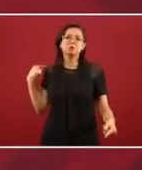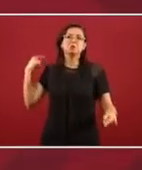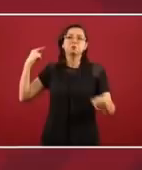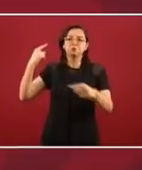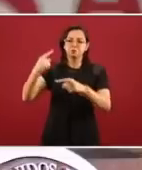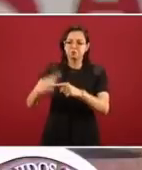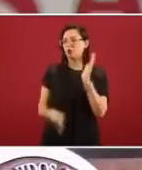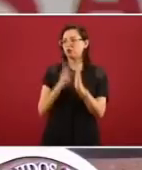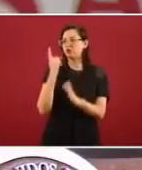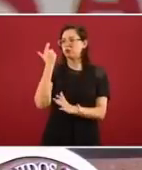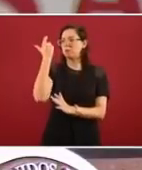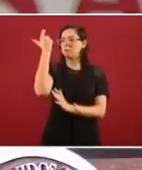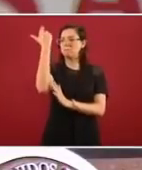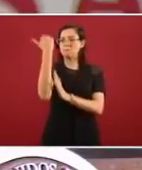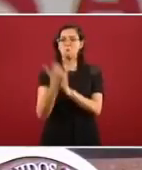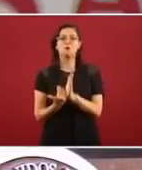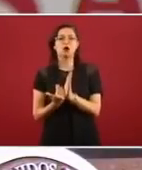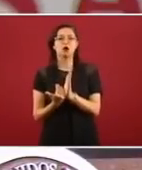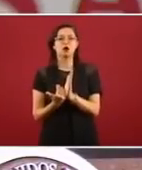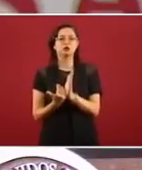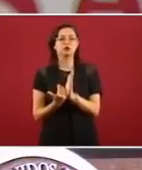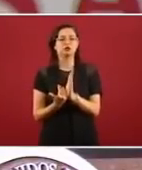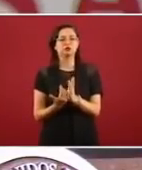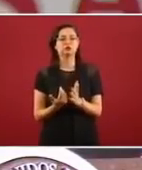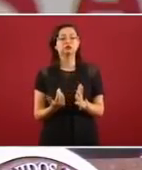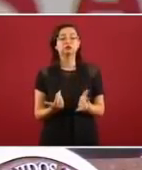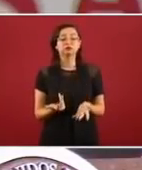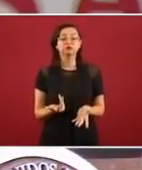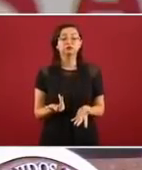ayer. Aquí recuerdo